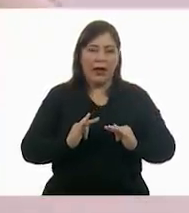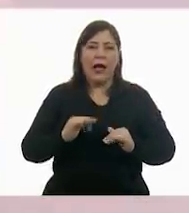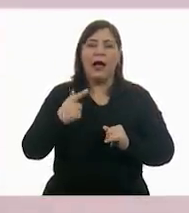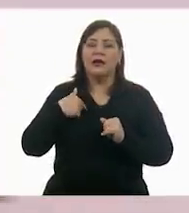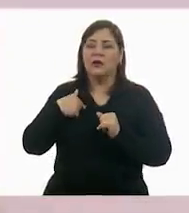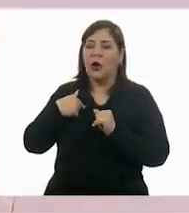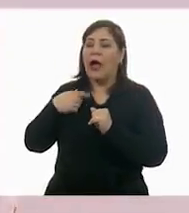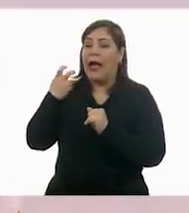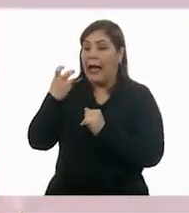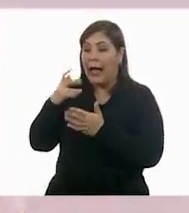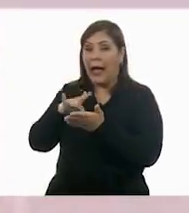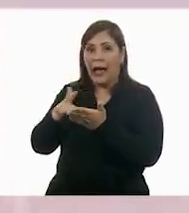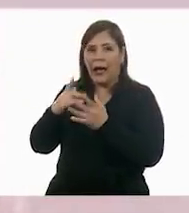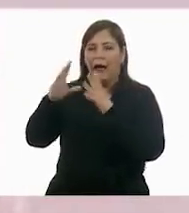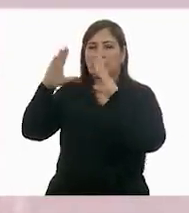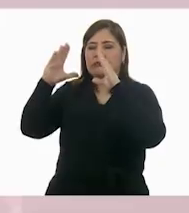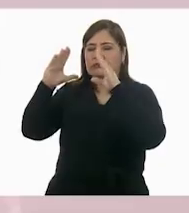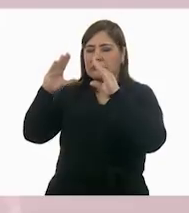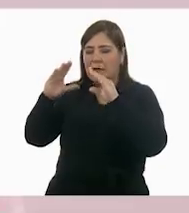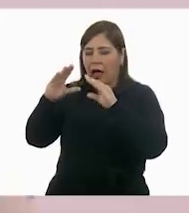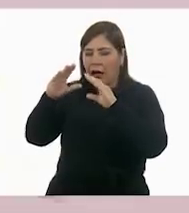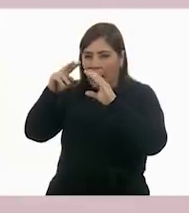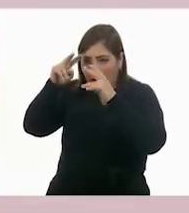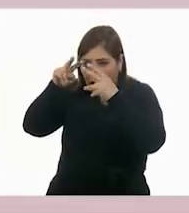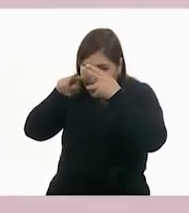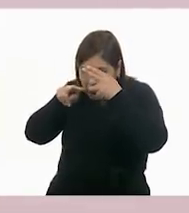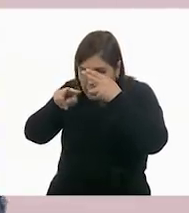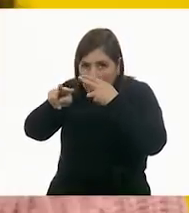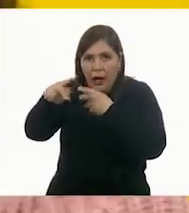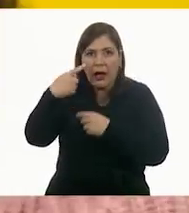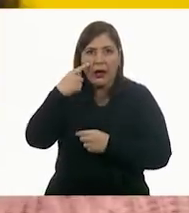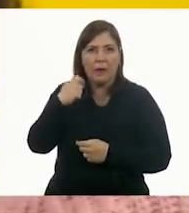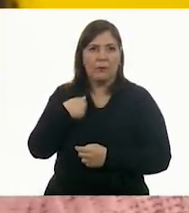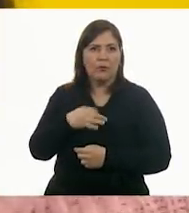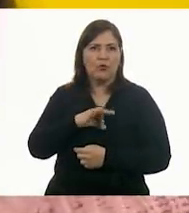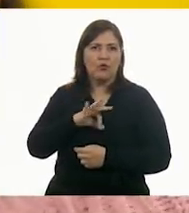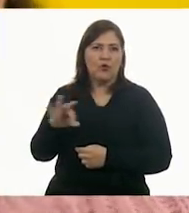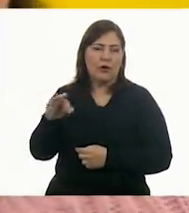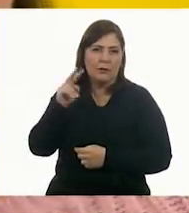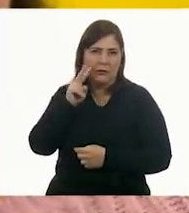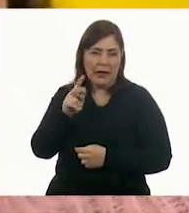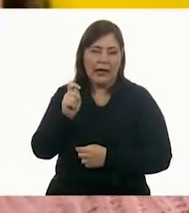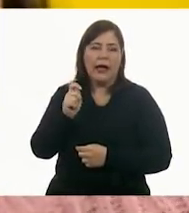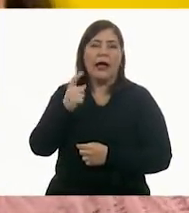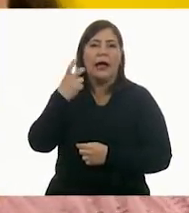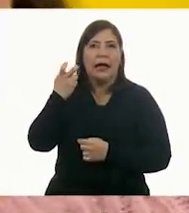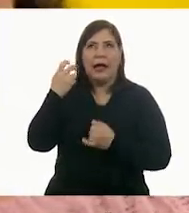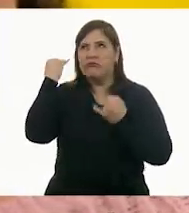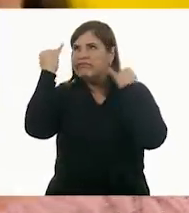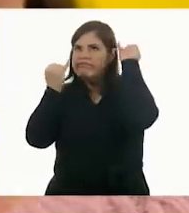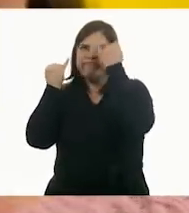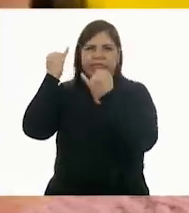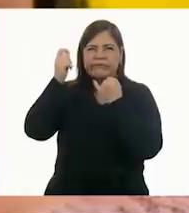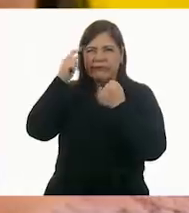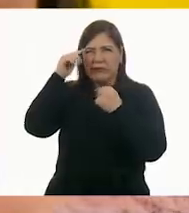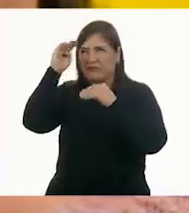a través. ¿Ya viste? Esos pensamientos se hacen a un lado y